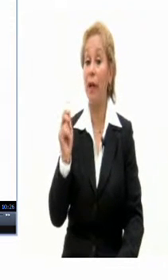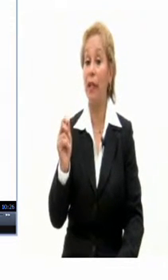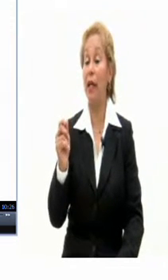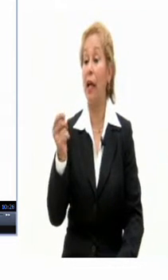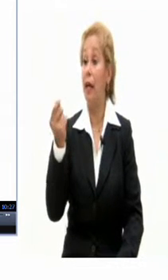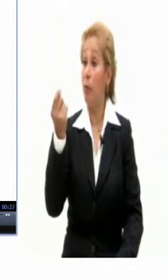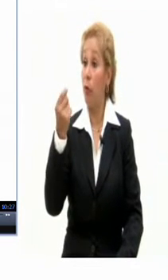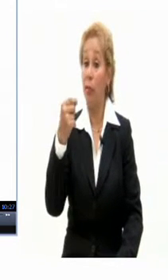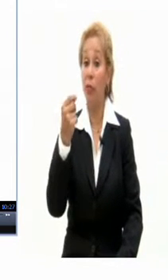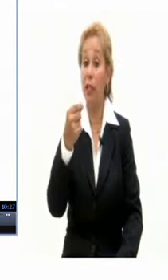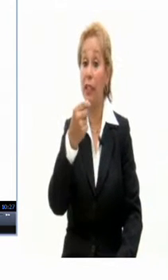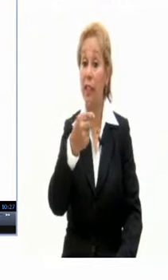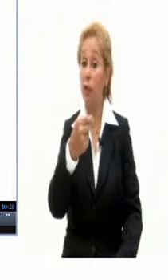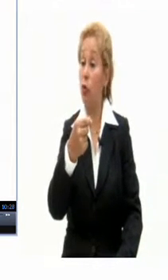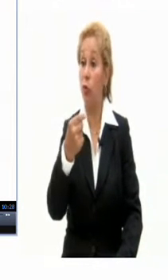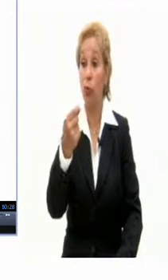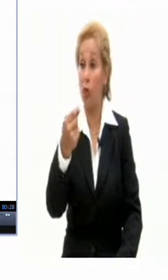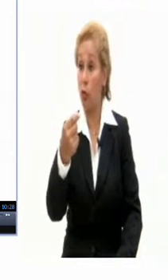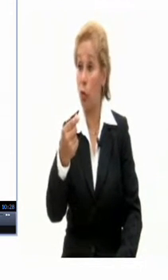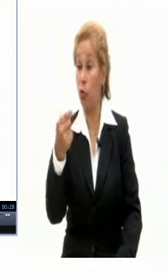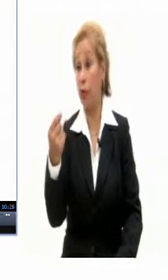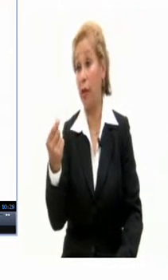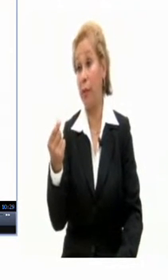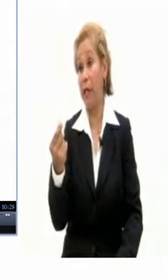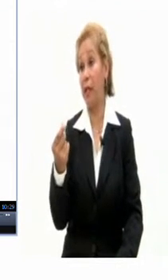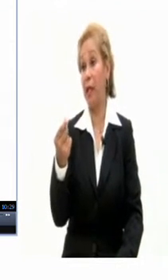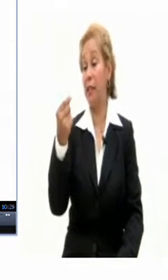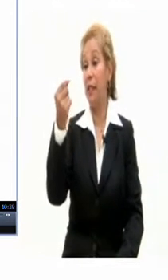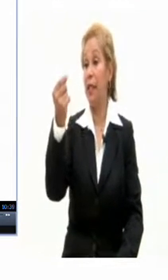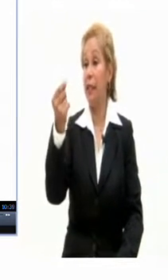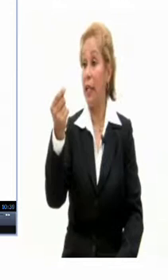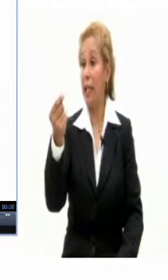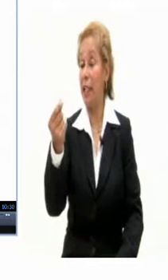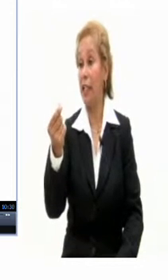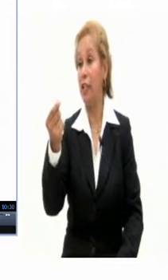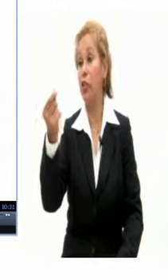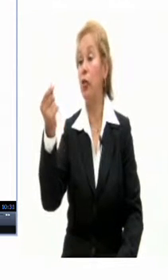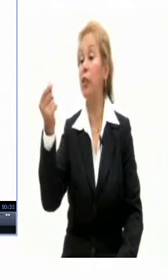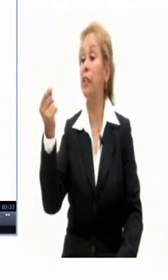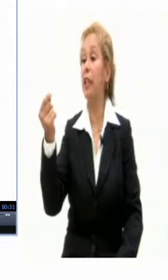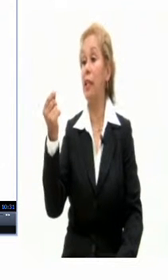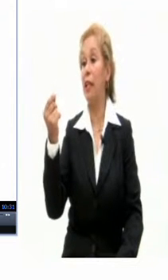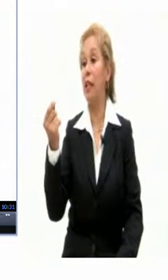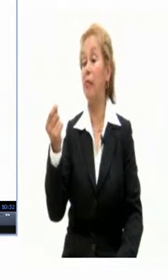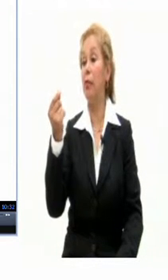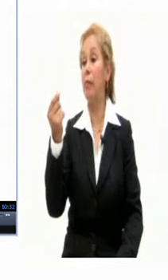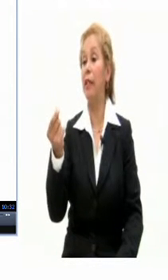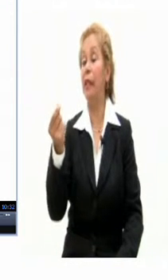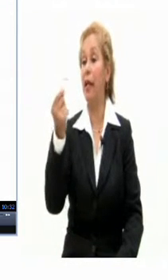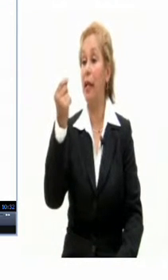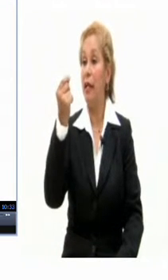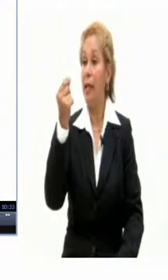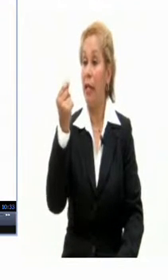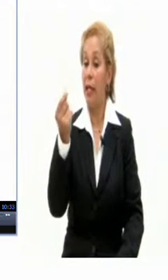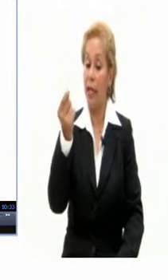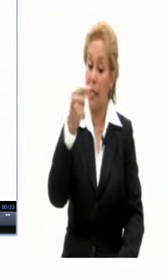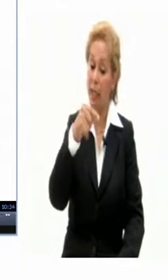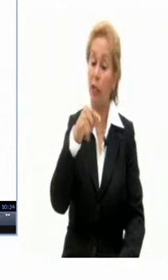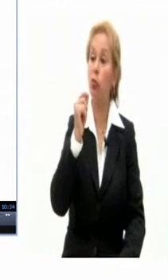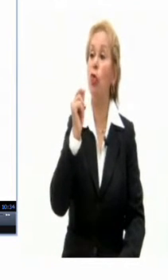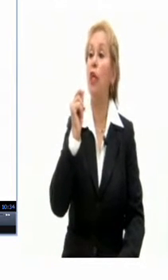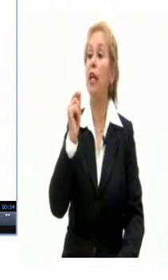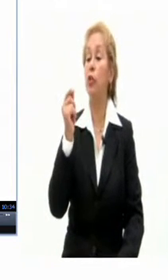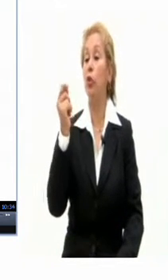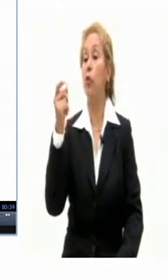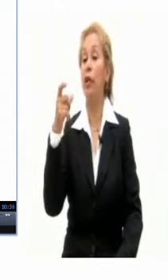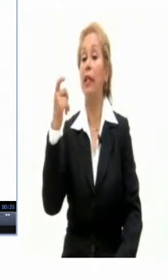¿no?, la realidad problemática, podemos ir haciendo unas dos o tres prácticas de la descripción de esa realidad problemática, que